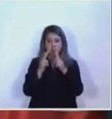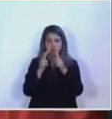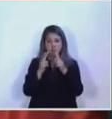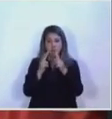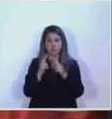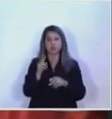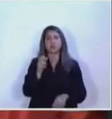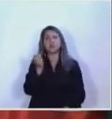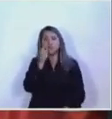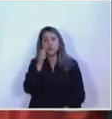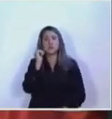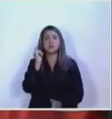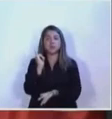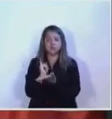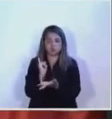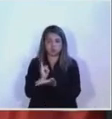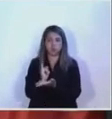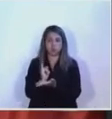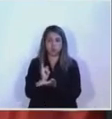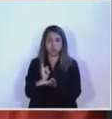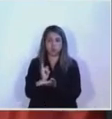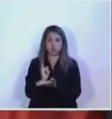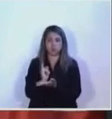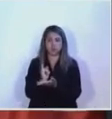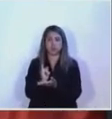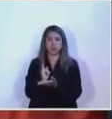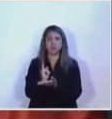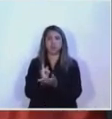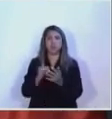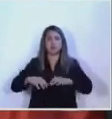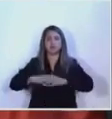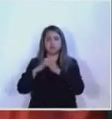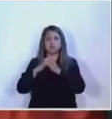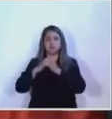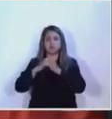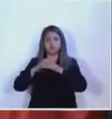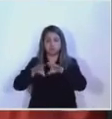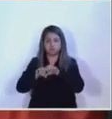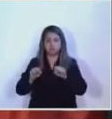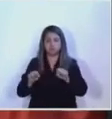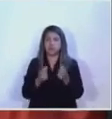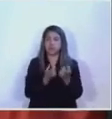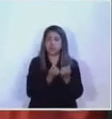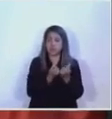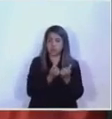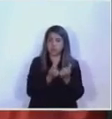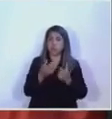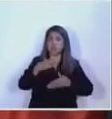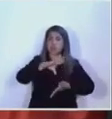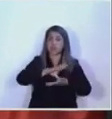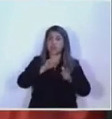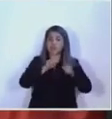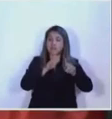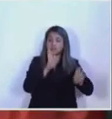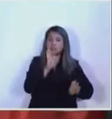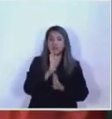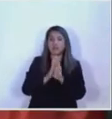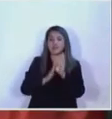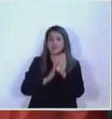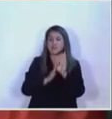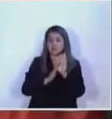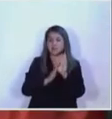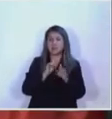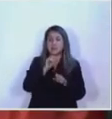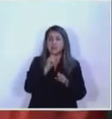qué instituciones esta se va a consolidar. En lo económico, el país debe crecer de manera sostenida y